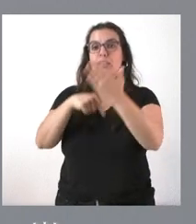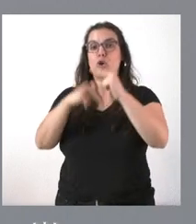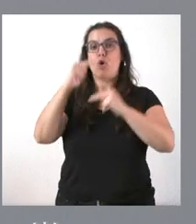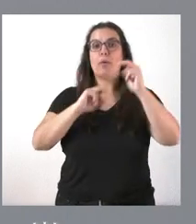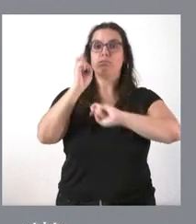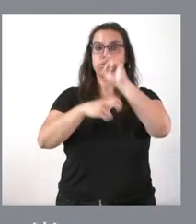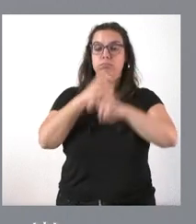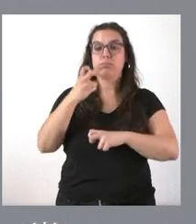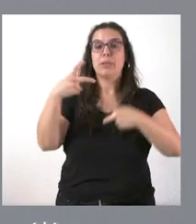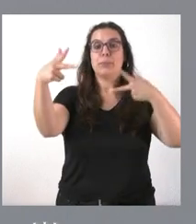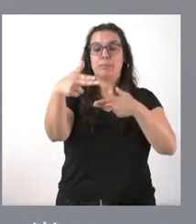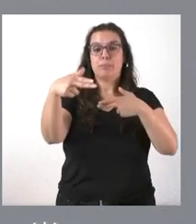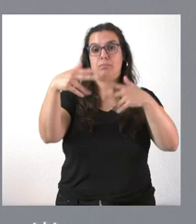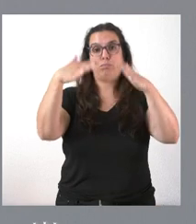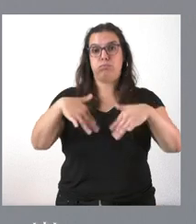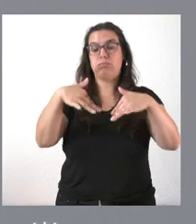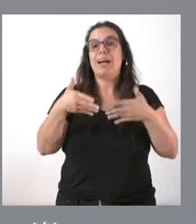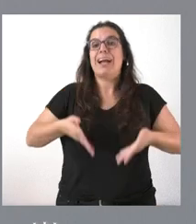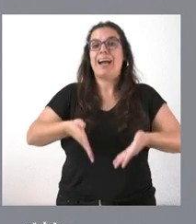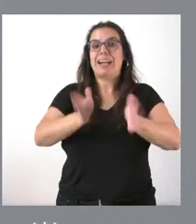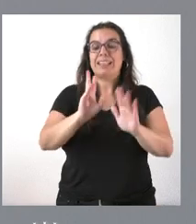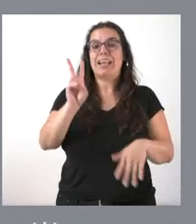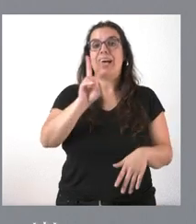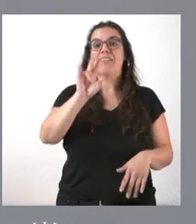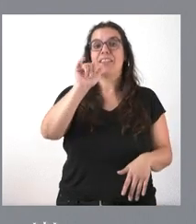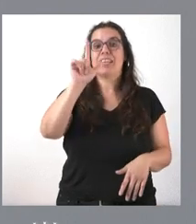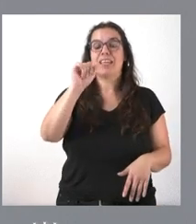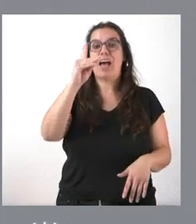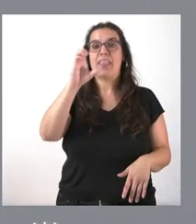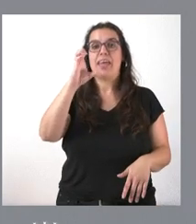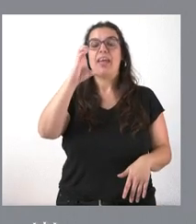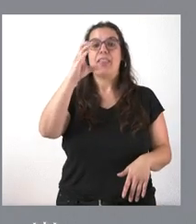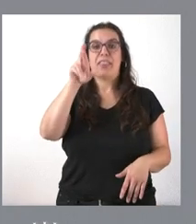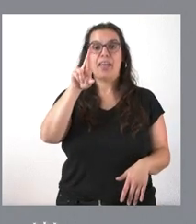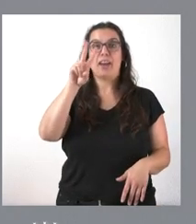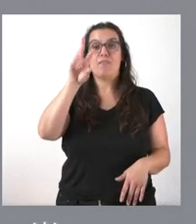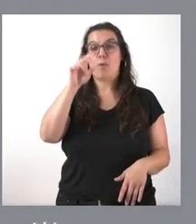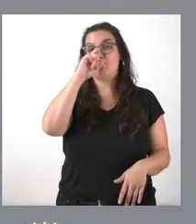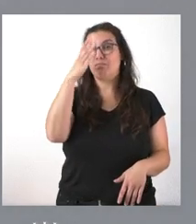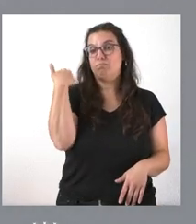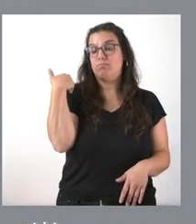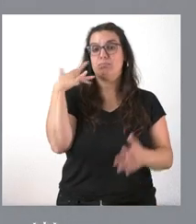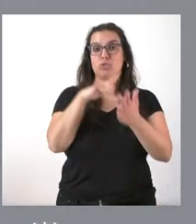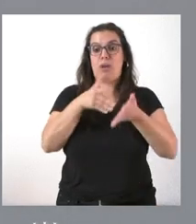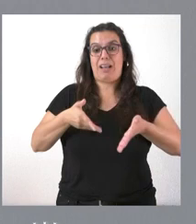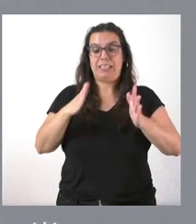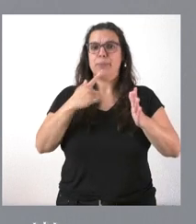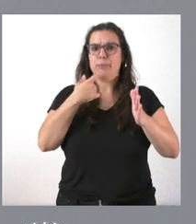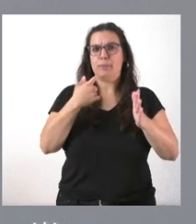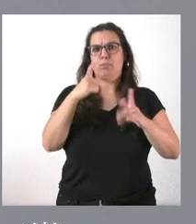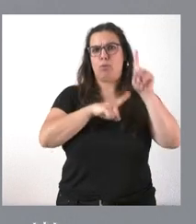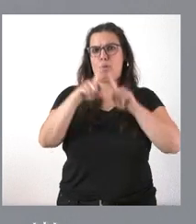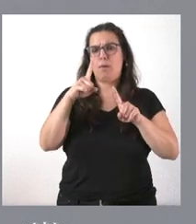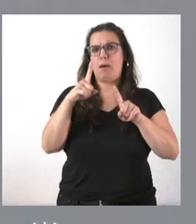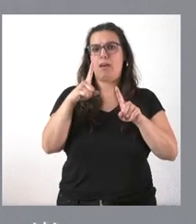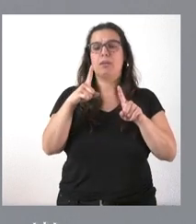reconstrucción del tramo colapsado en la carretera de Villa de ciervo recordar a ustedes que tramo colapsó tenía algunas dificultades sobre